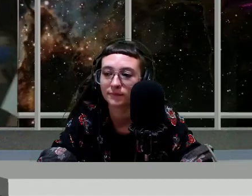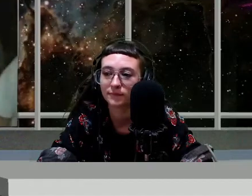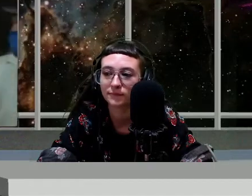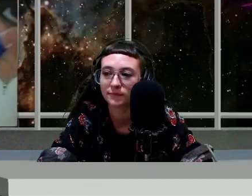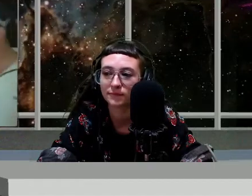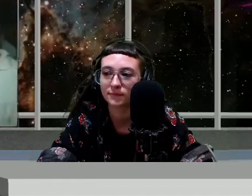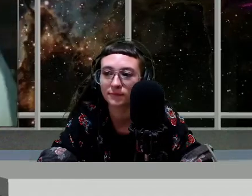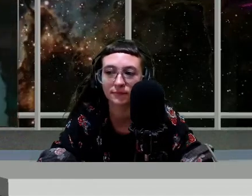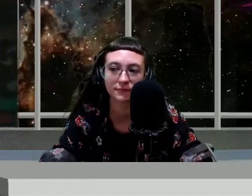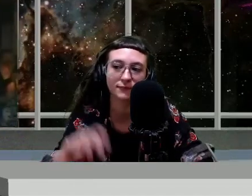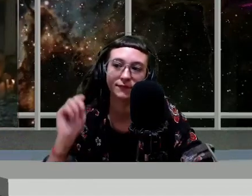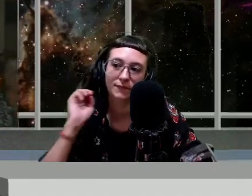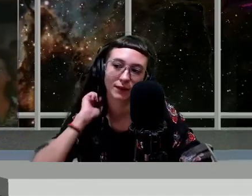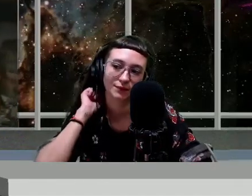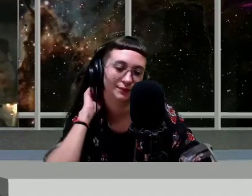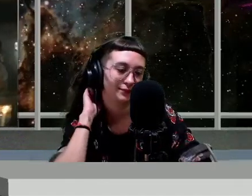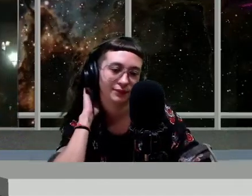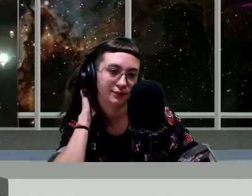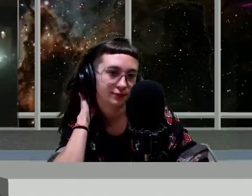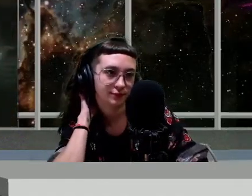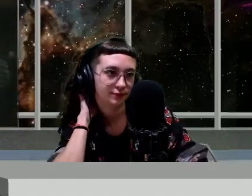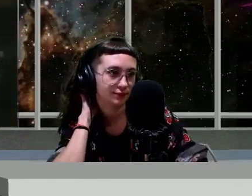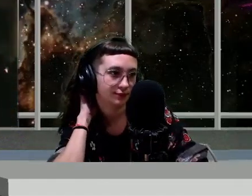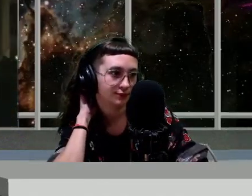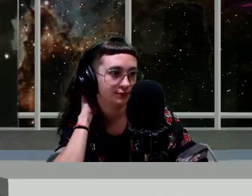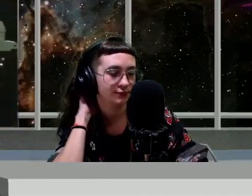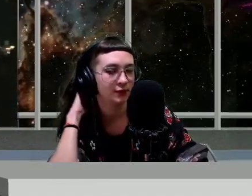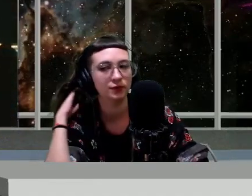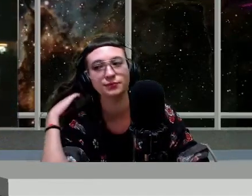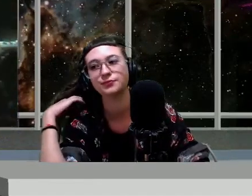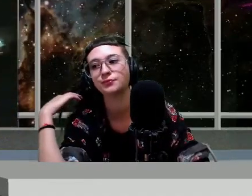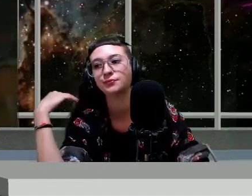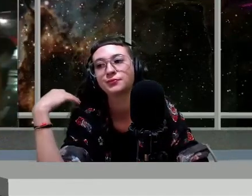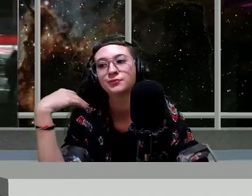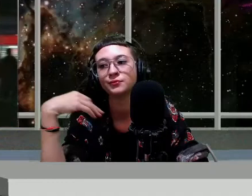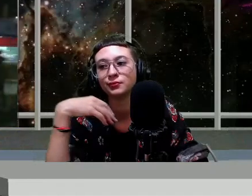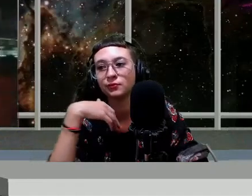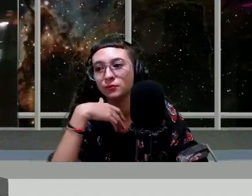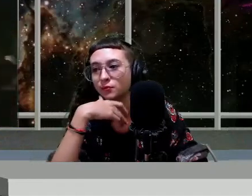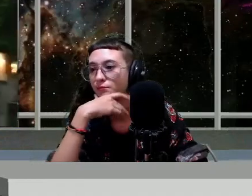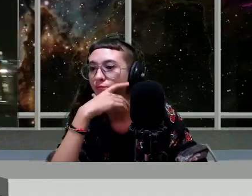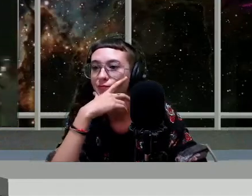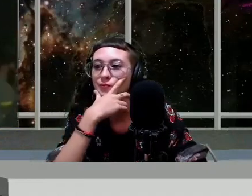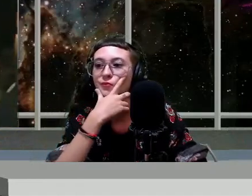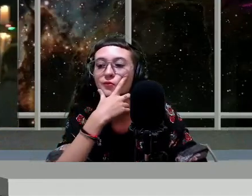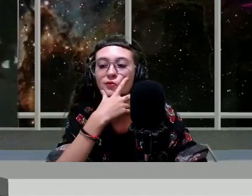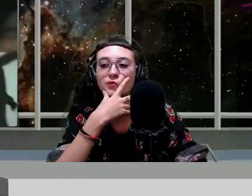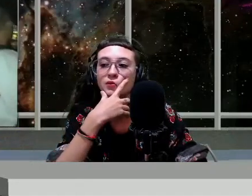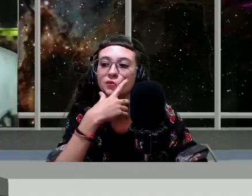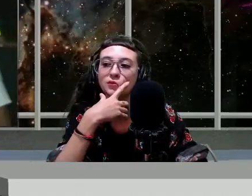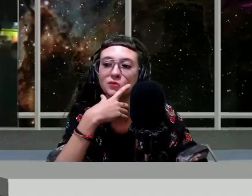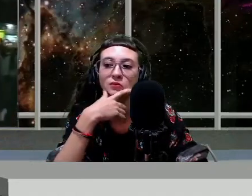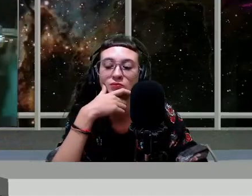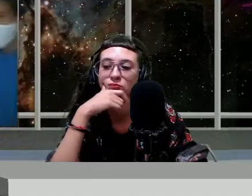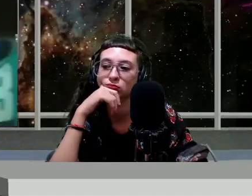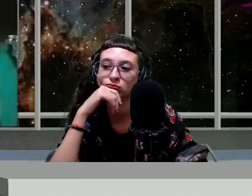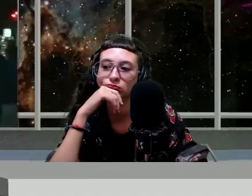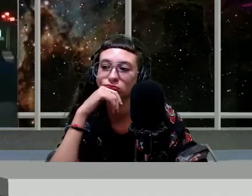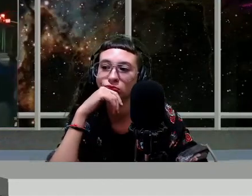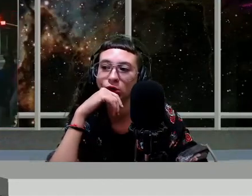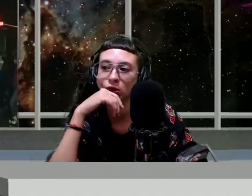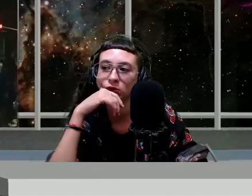desapareció hace dos meses recién ahora le entregan a la fiscal del caso el peritaje de los celulares de los imputados eran dos chicos